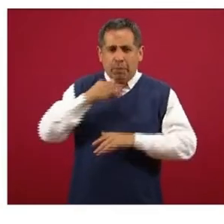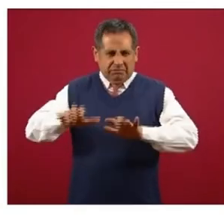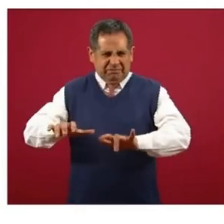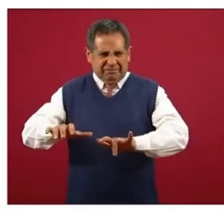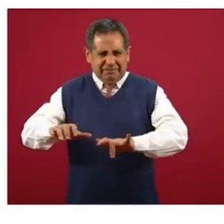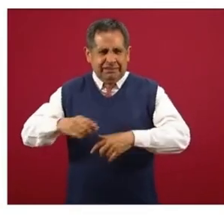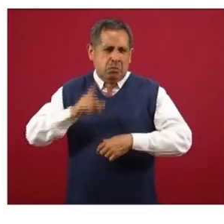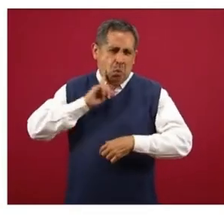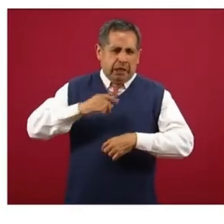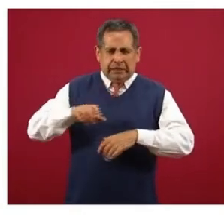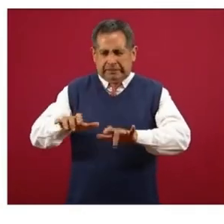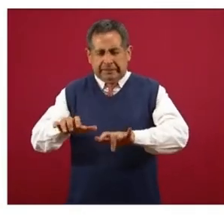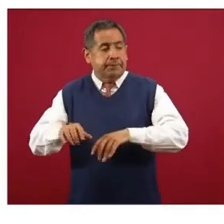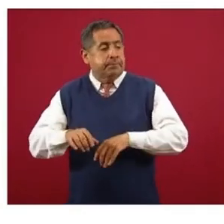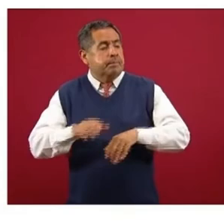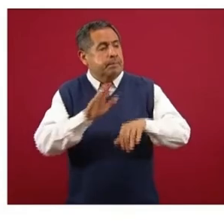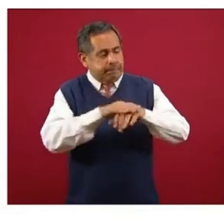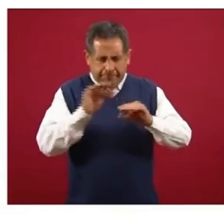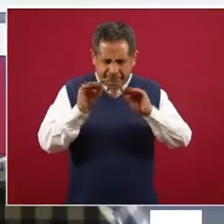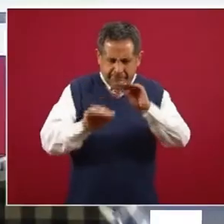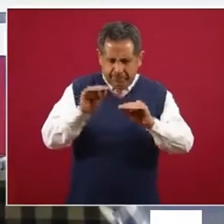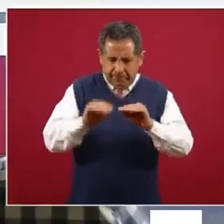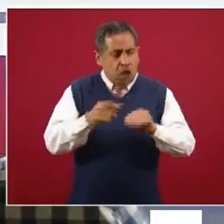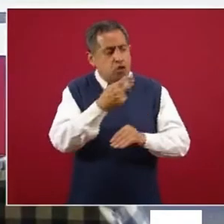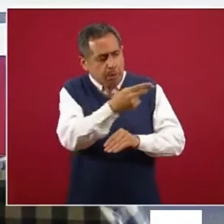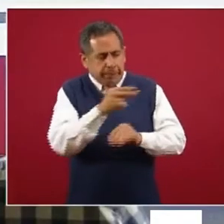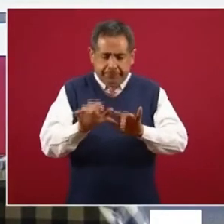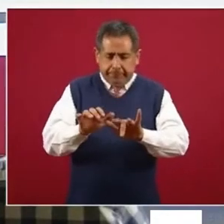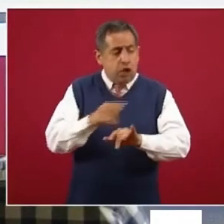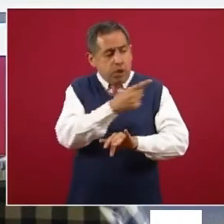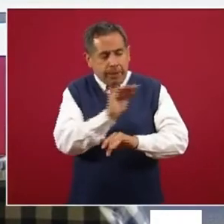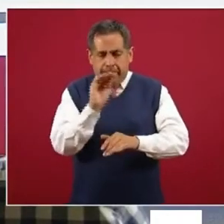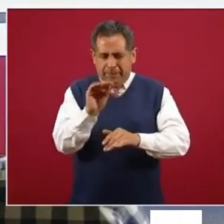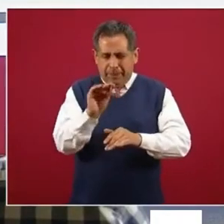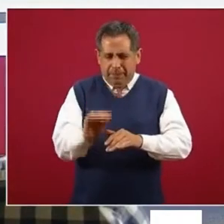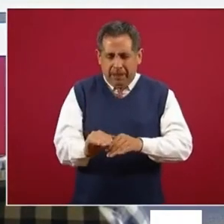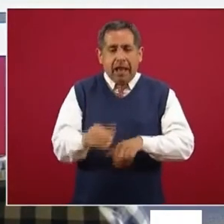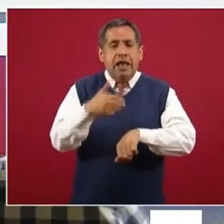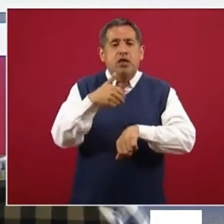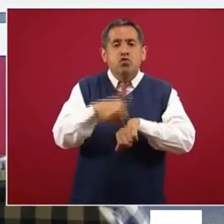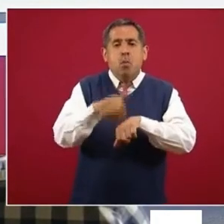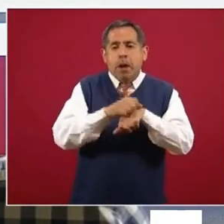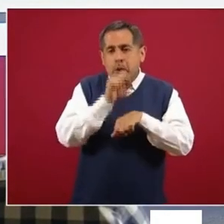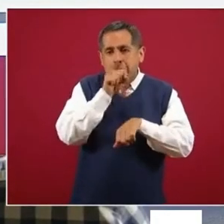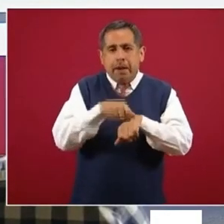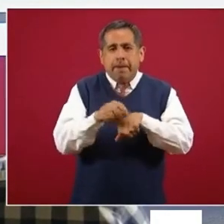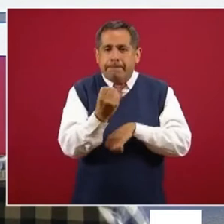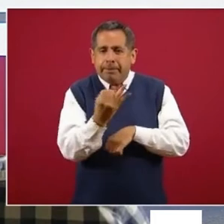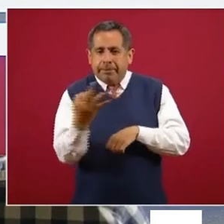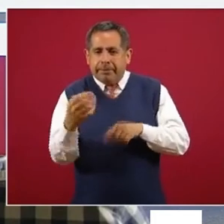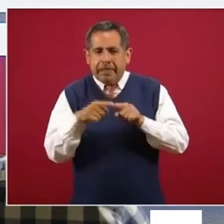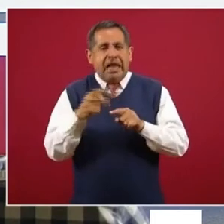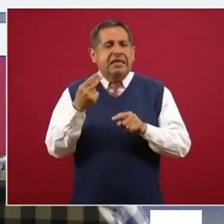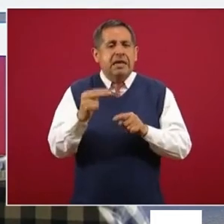les completó el trámite de apertura de una cuenta nivel 2 a nombre de cada uno de los